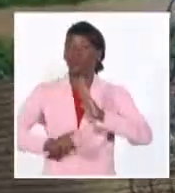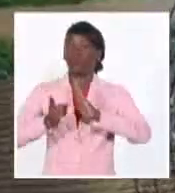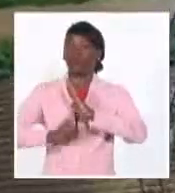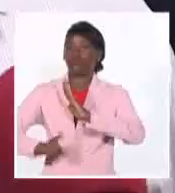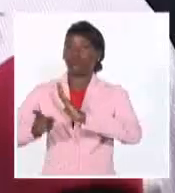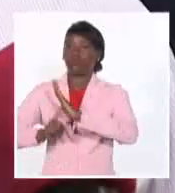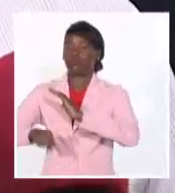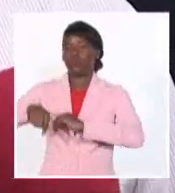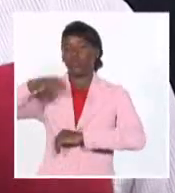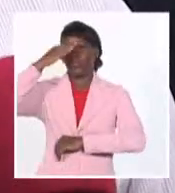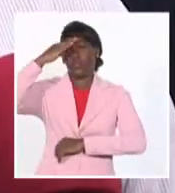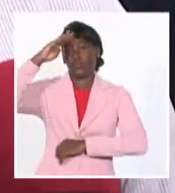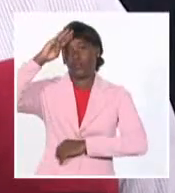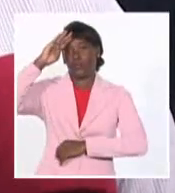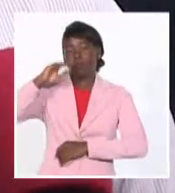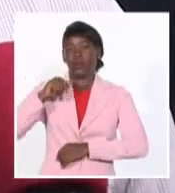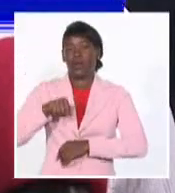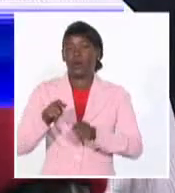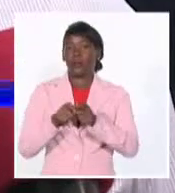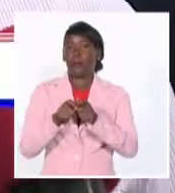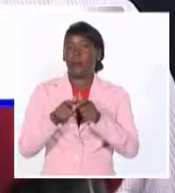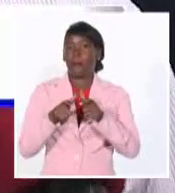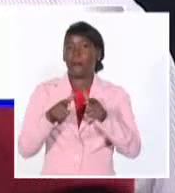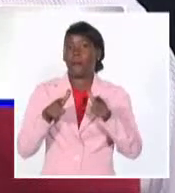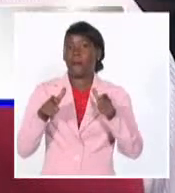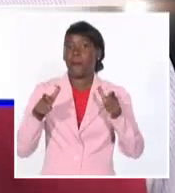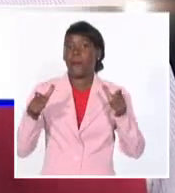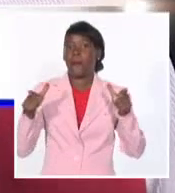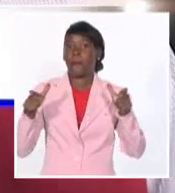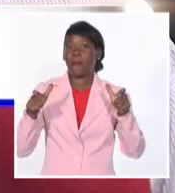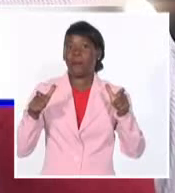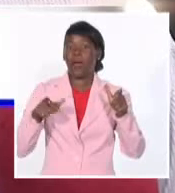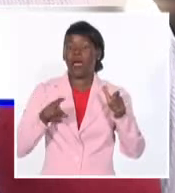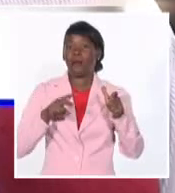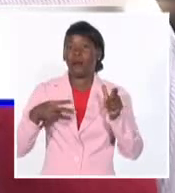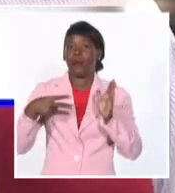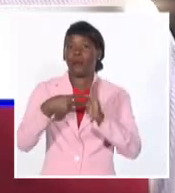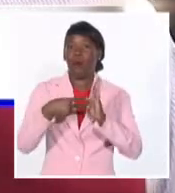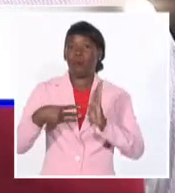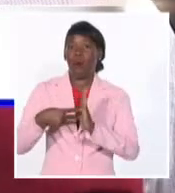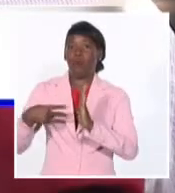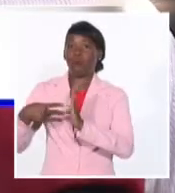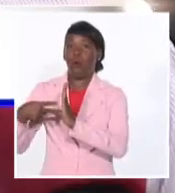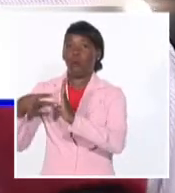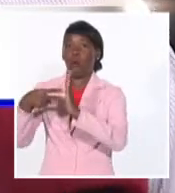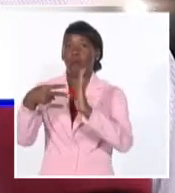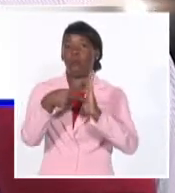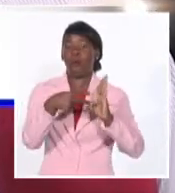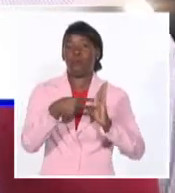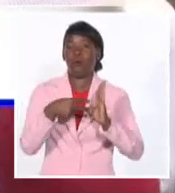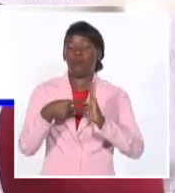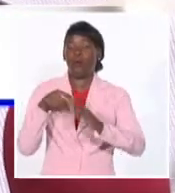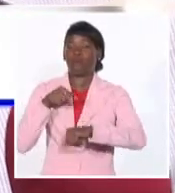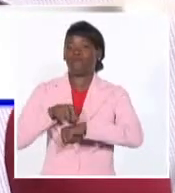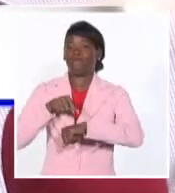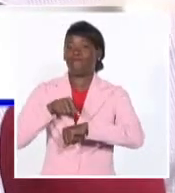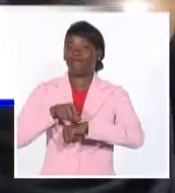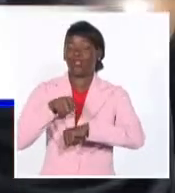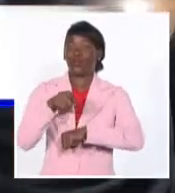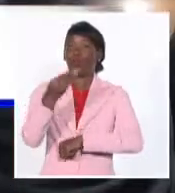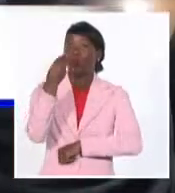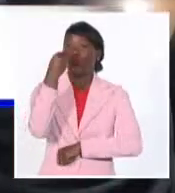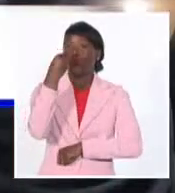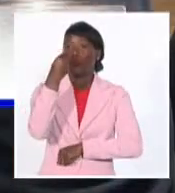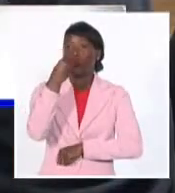el país. Aumenta el nivel de coincidencia de los equipos que entran en el horario pico nocturno fundamentalmente y hay una tendencia al incremento de la